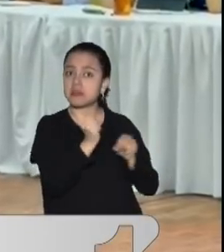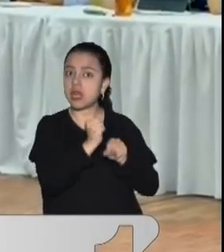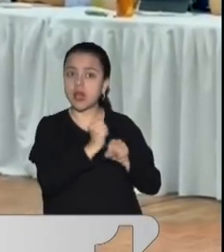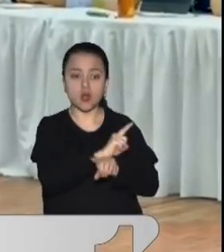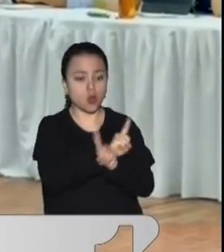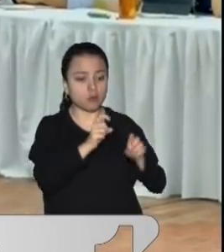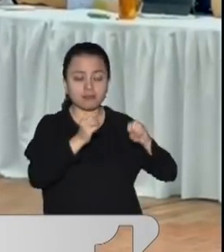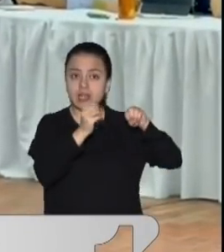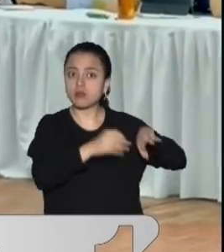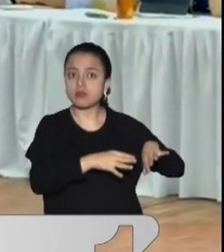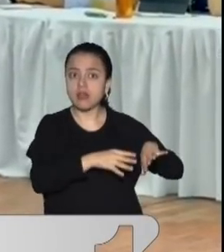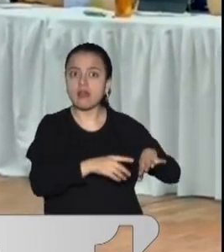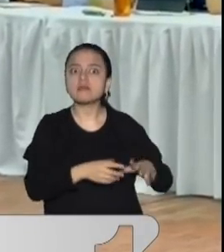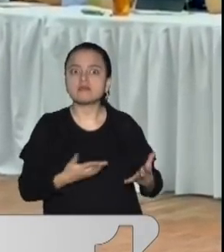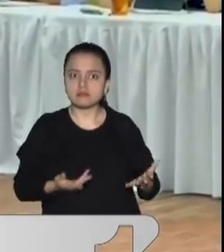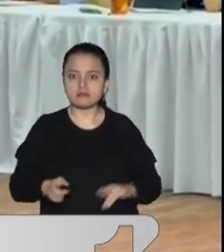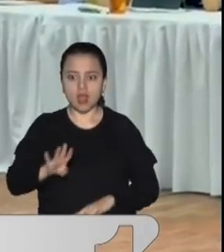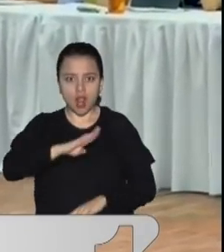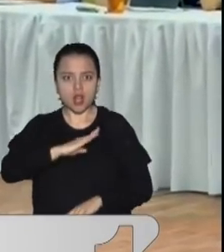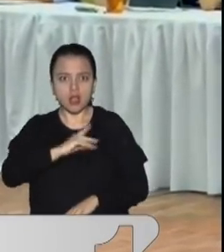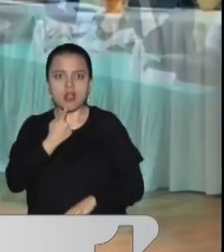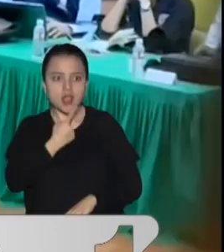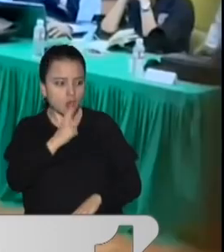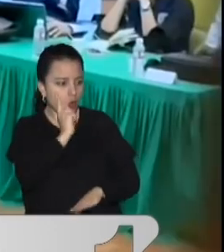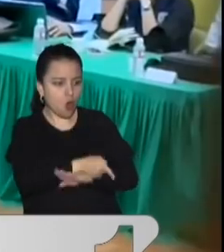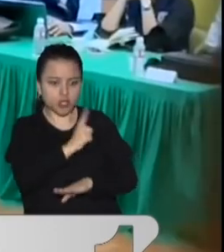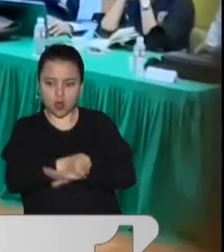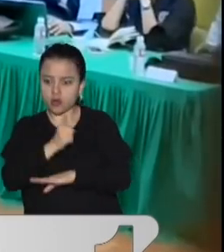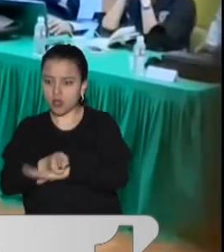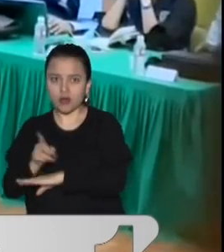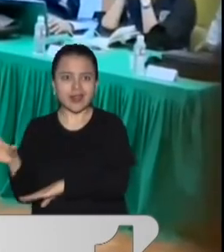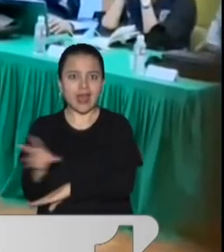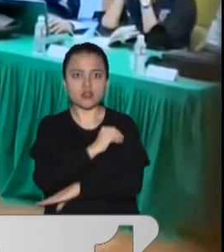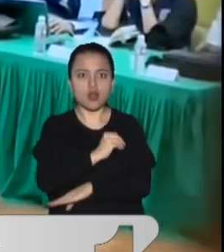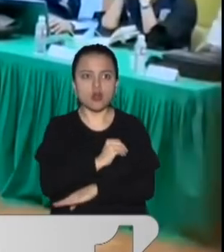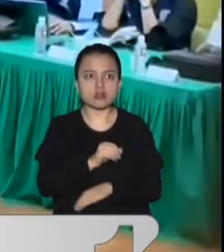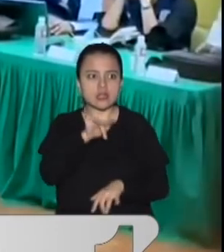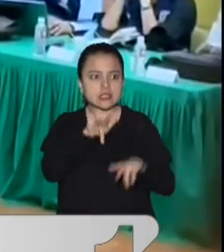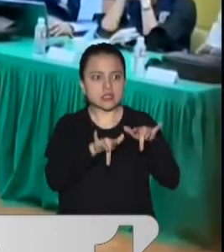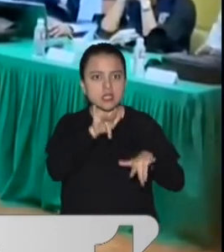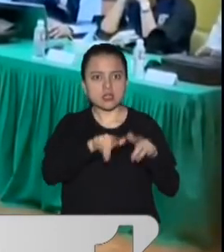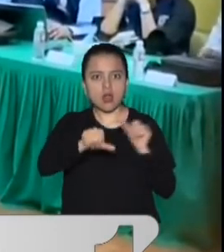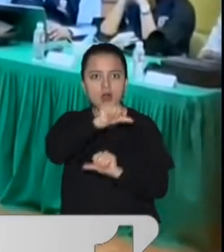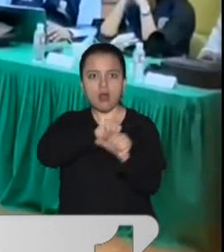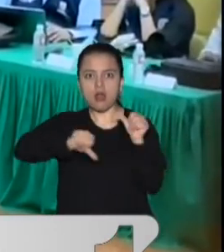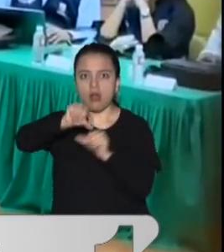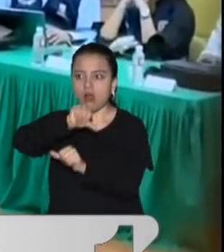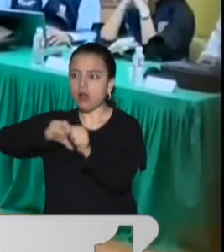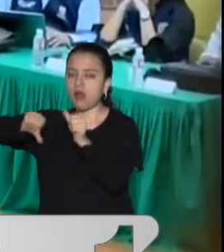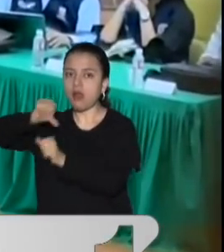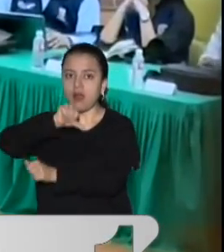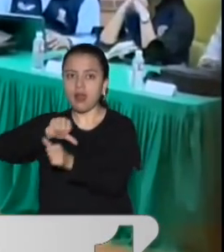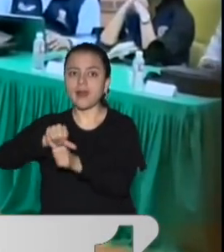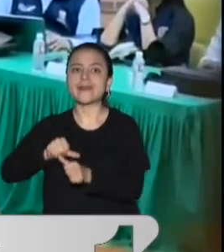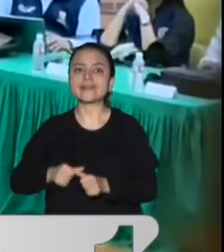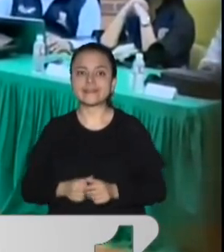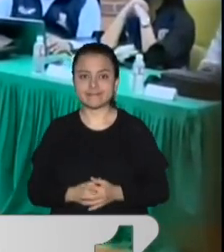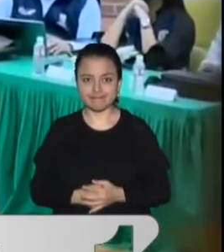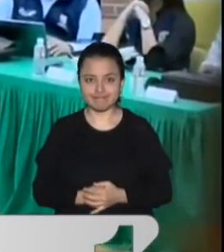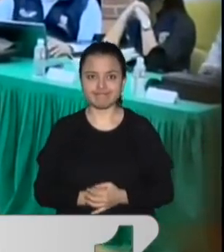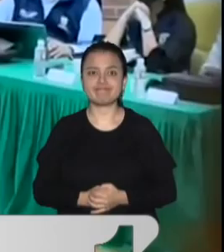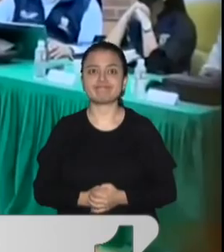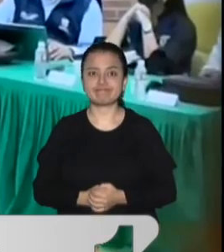adelantando un consejo extraordinario de gobierno donde decide qué secretarios continuarán y qué secretarios deben salir de la